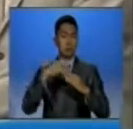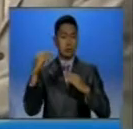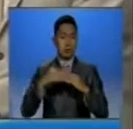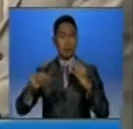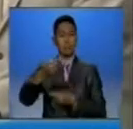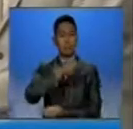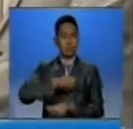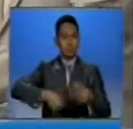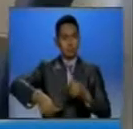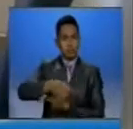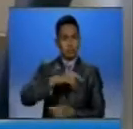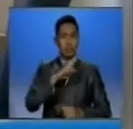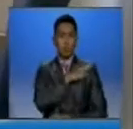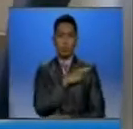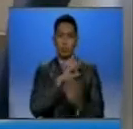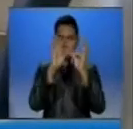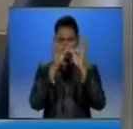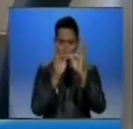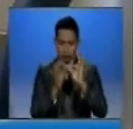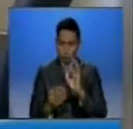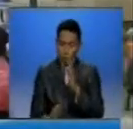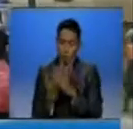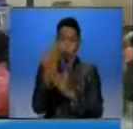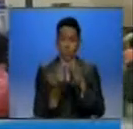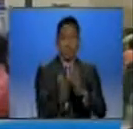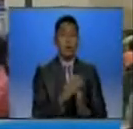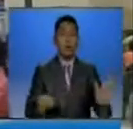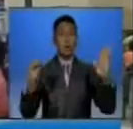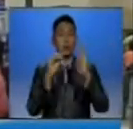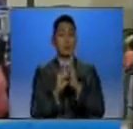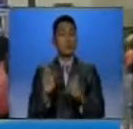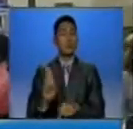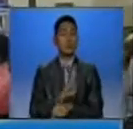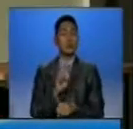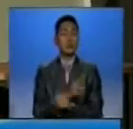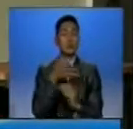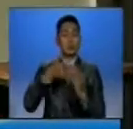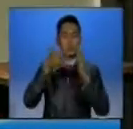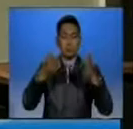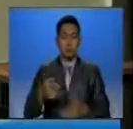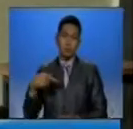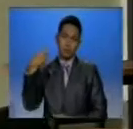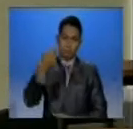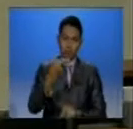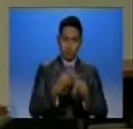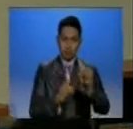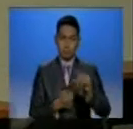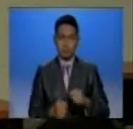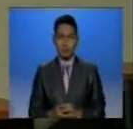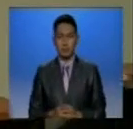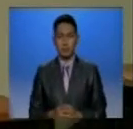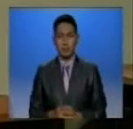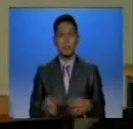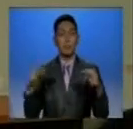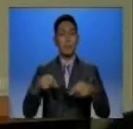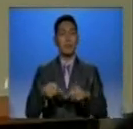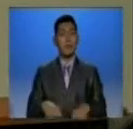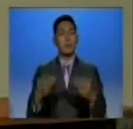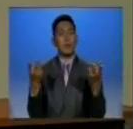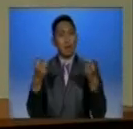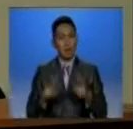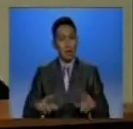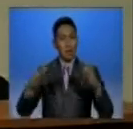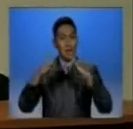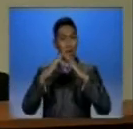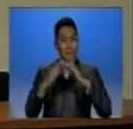remodeladas instalaciones que serán utilizadas por los estudiantes desde el próximo mes. Esta facultad es además cuna de mandatarios, ya que